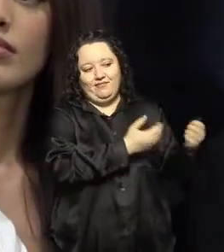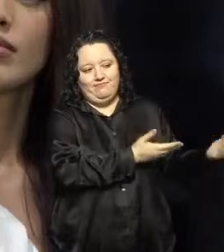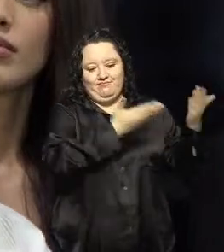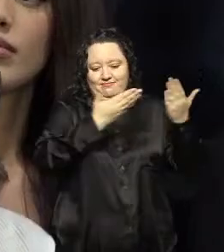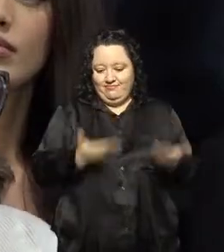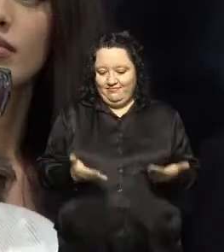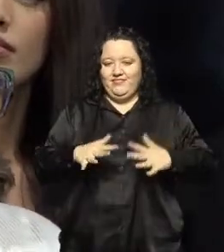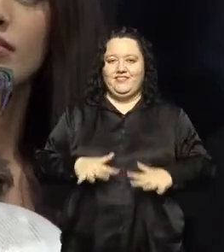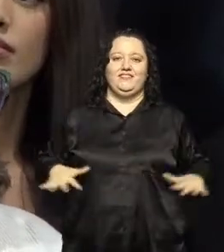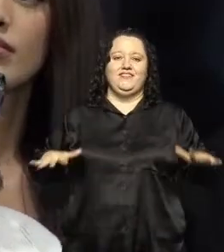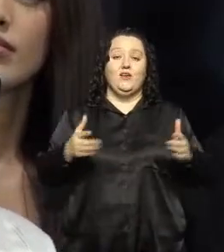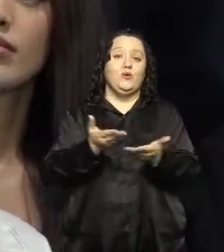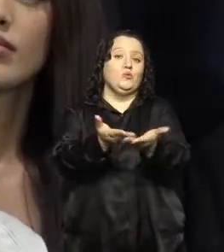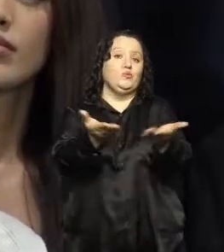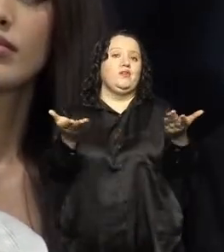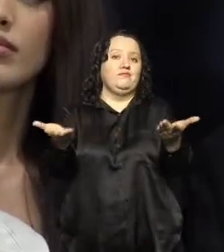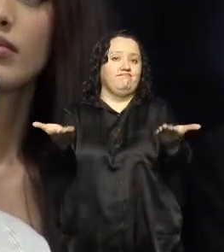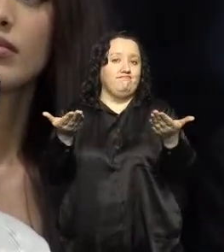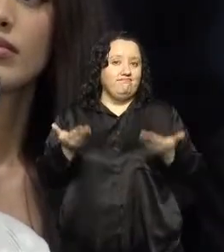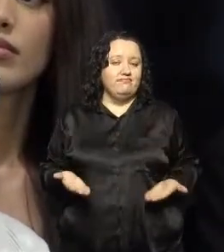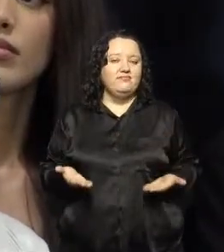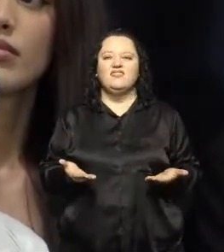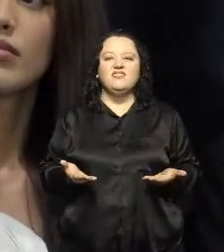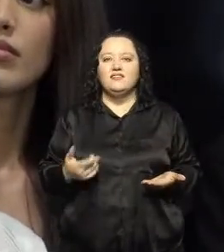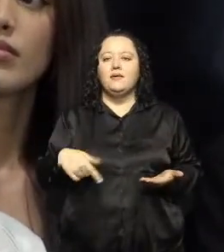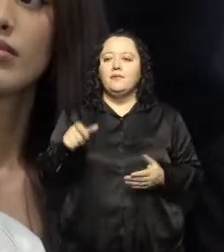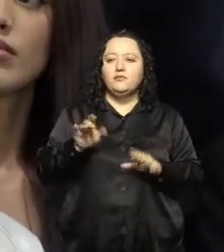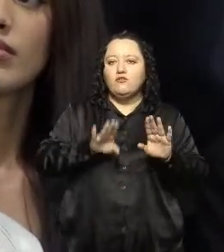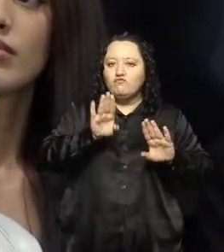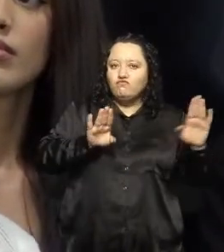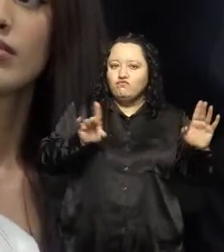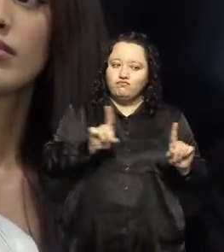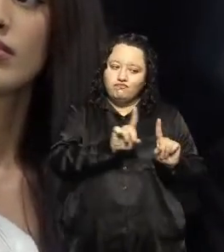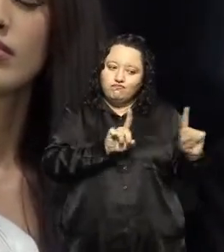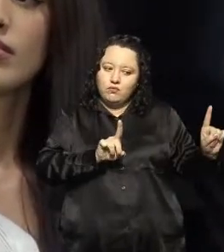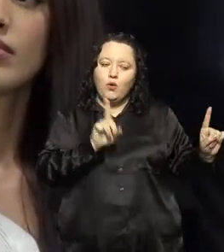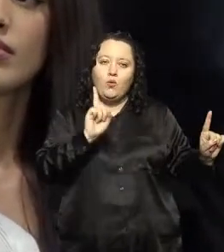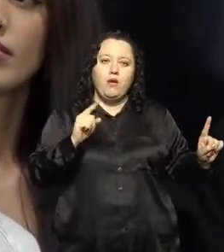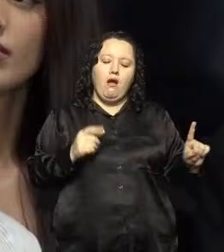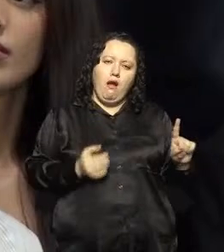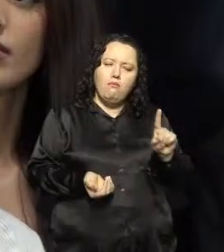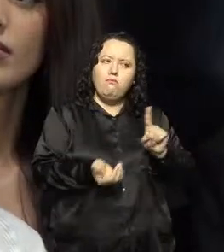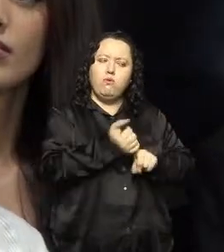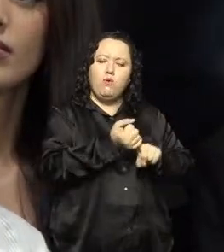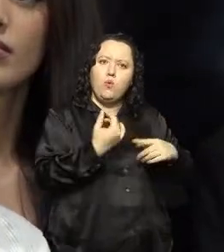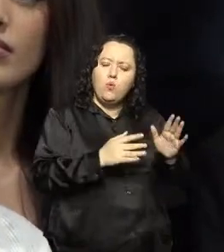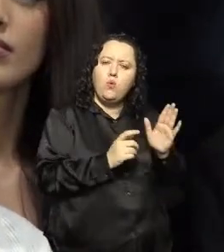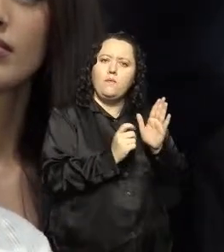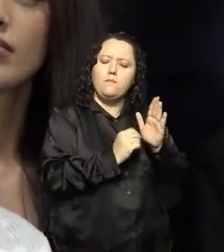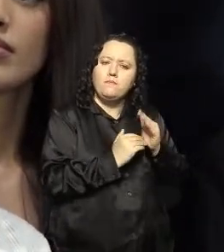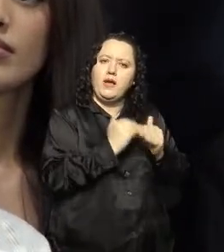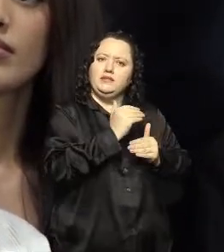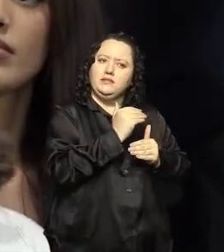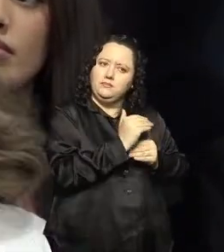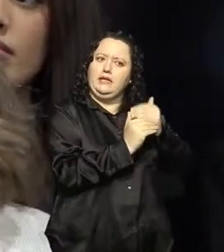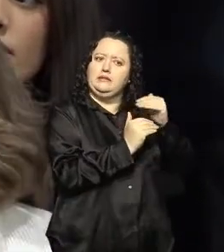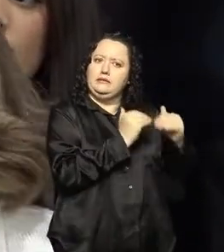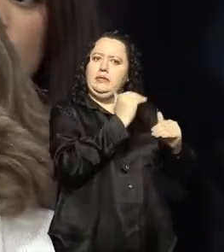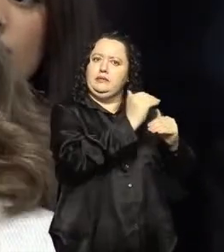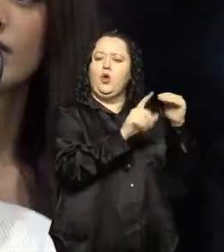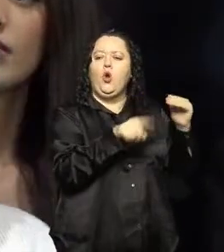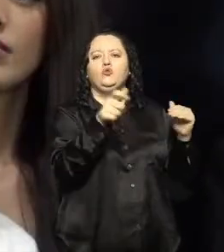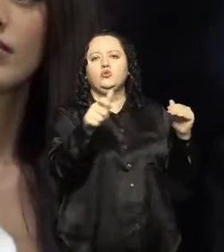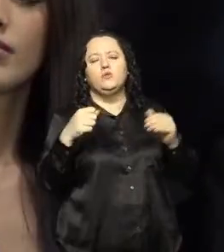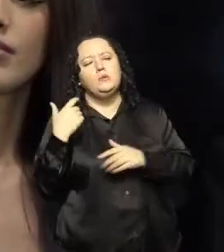aquí llegan ustedes los nominados porque lograron ir un punto más allá, más adelante que muchos otros